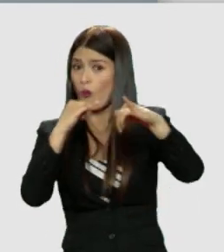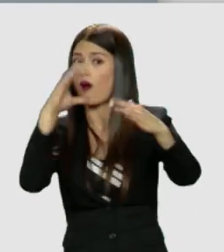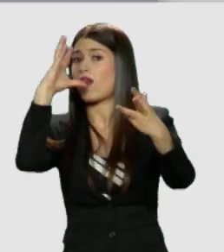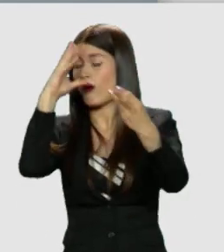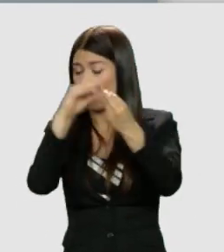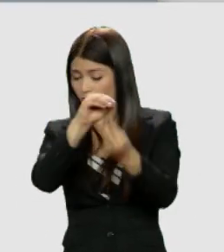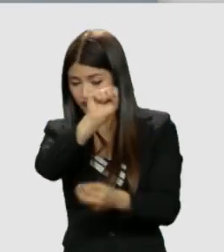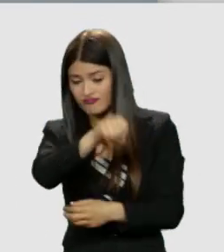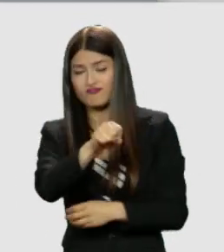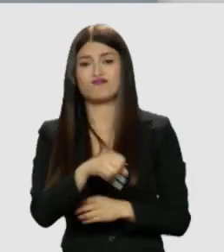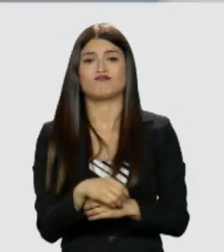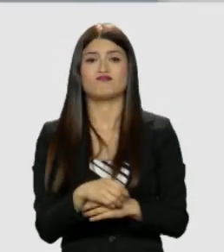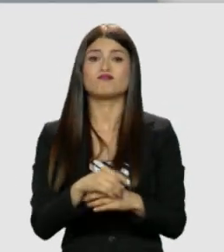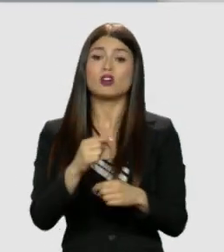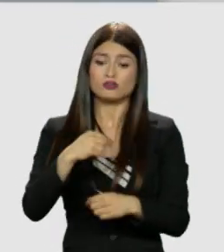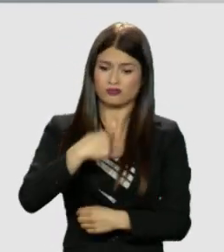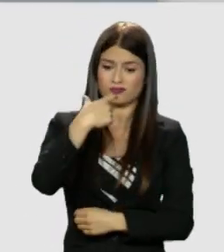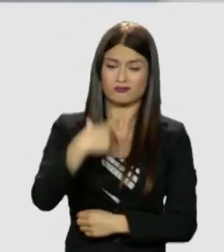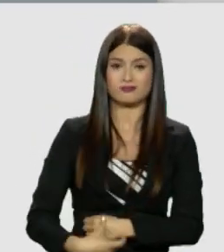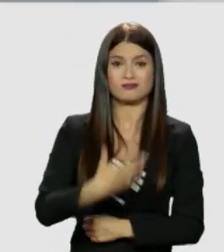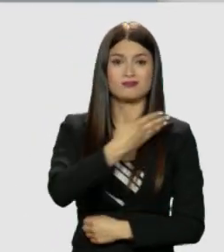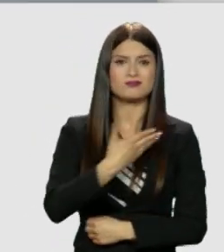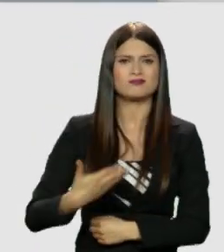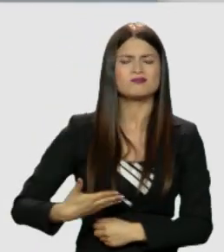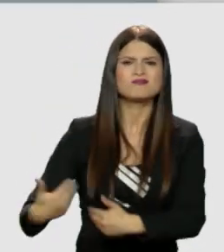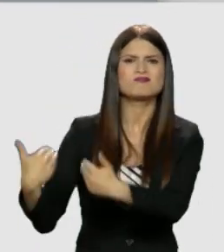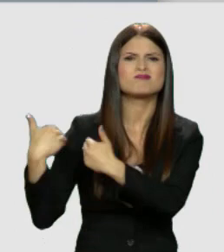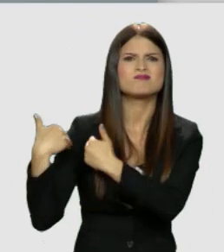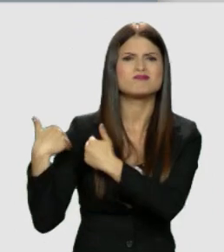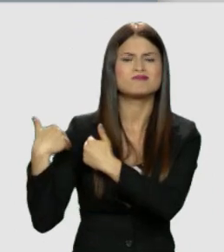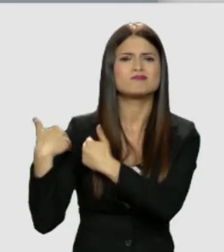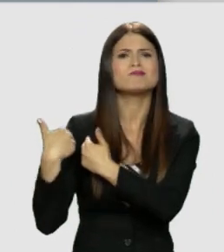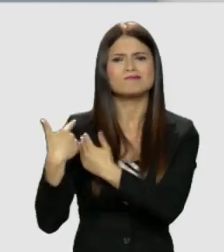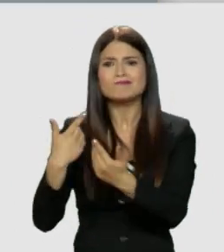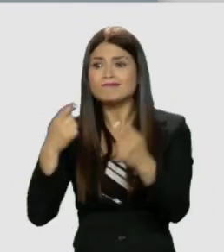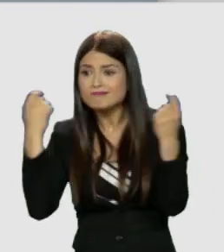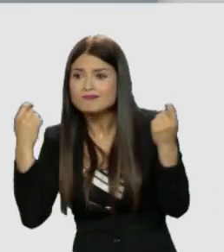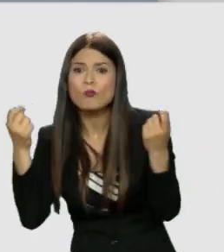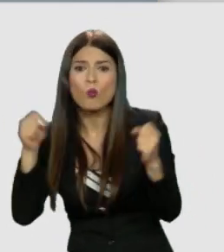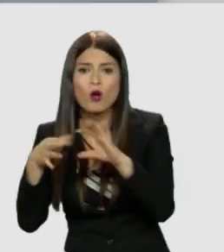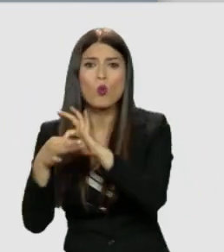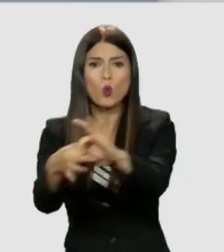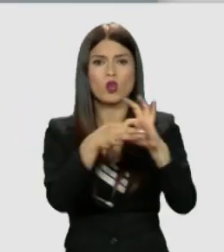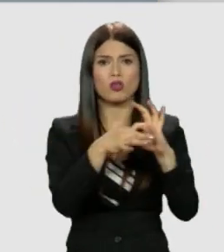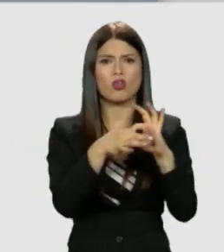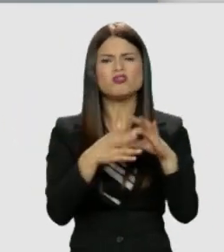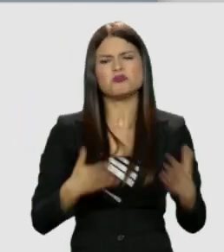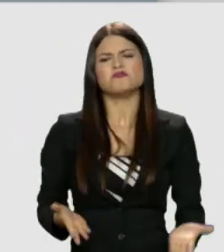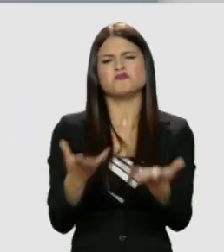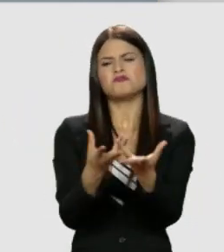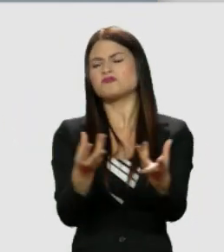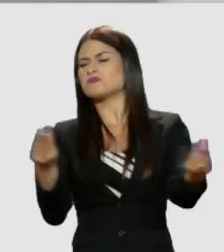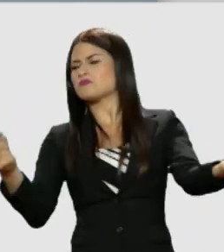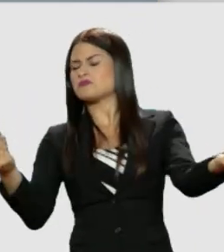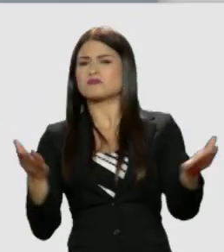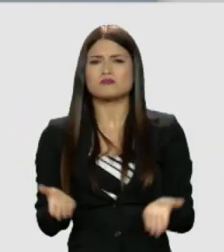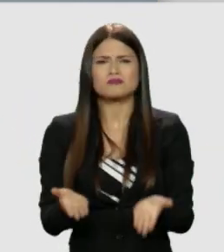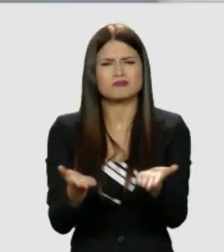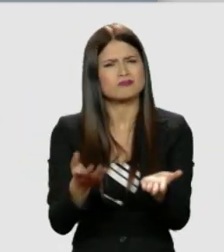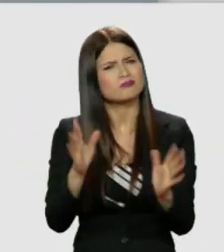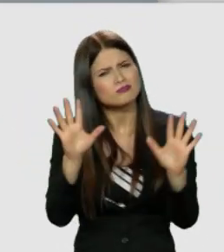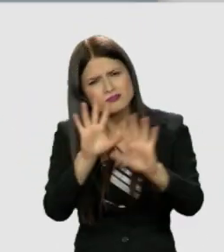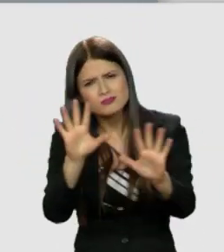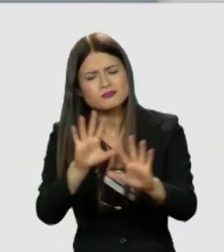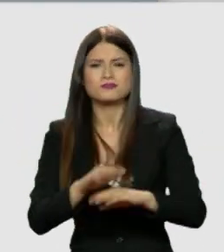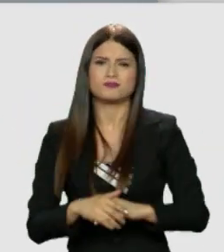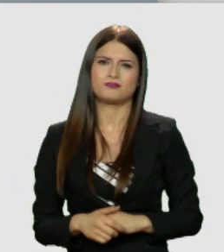presidente es promover la unión no la polarización otros han sugerido presentar el nuevo